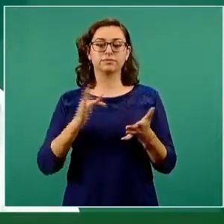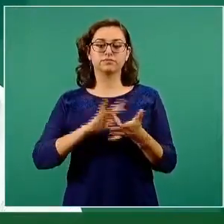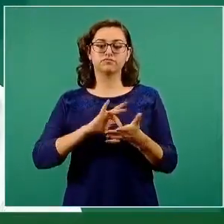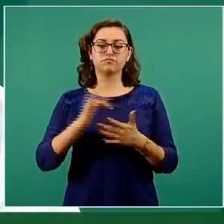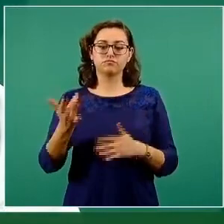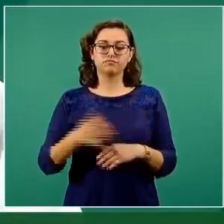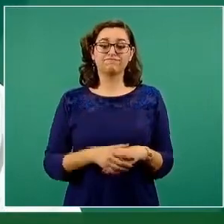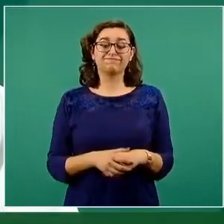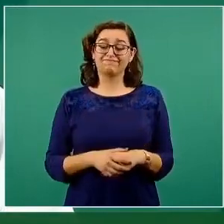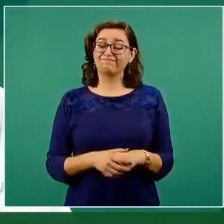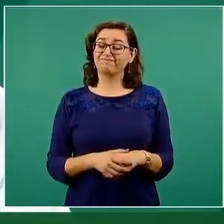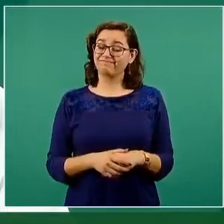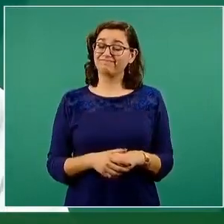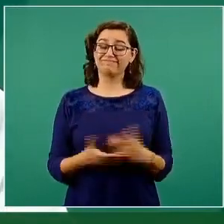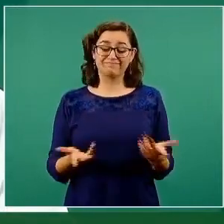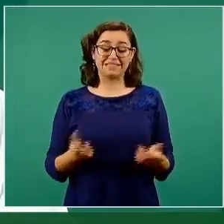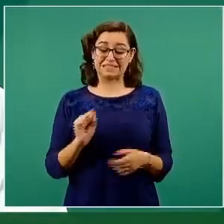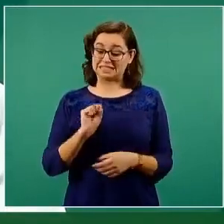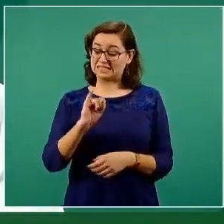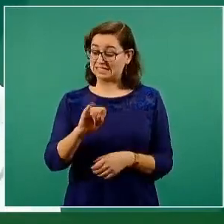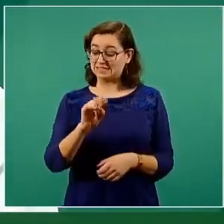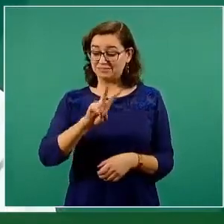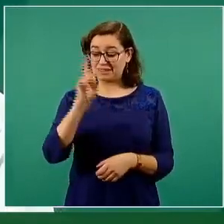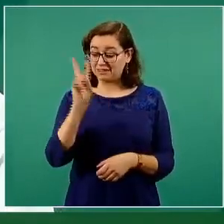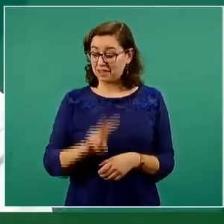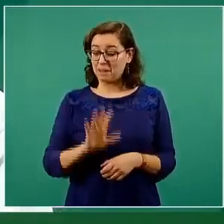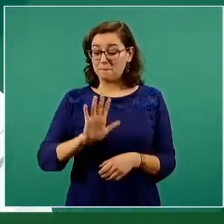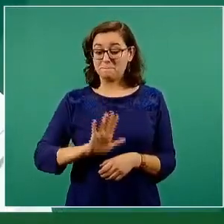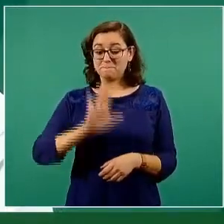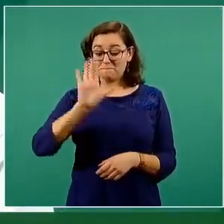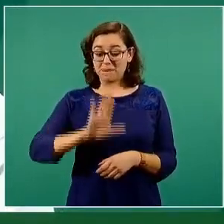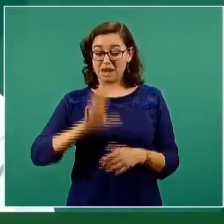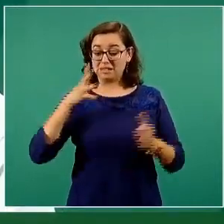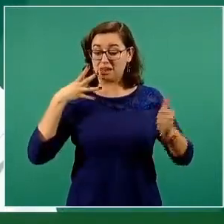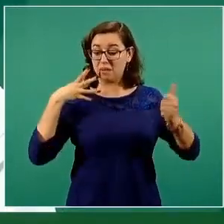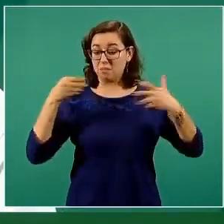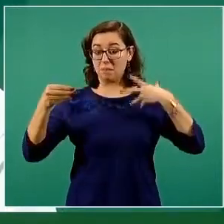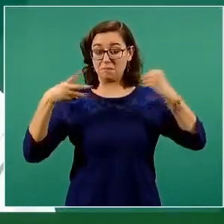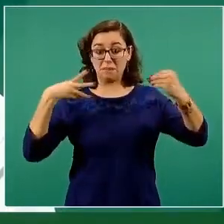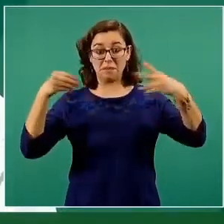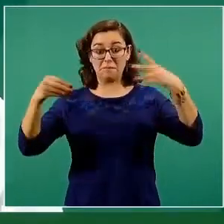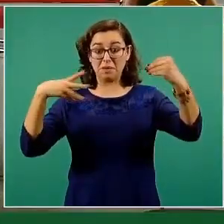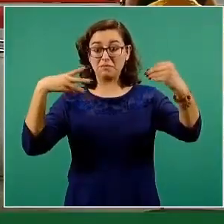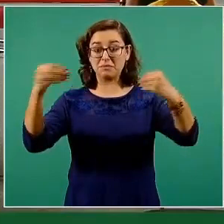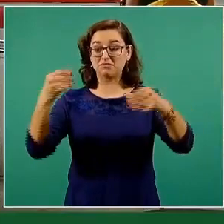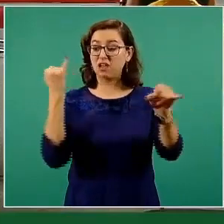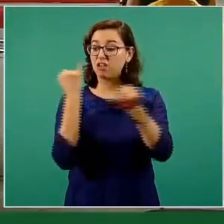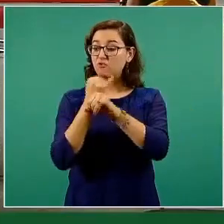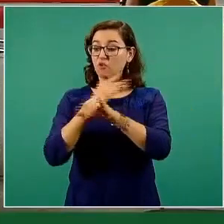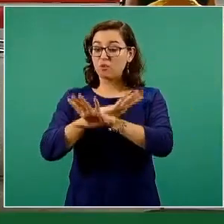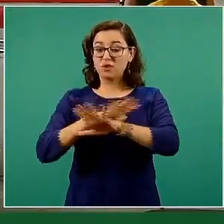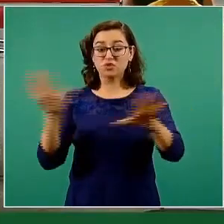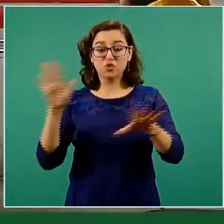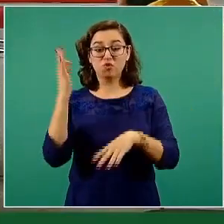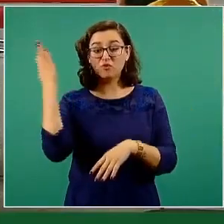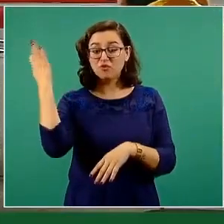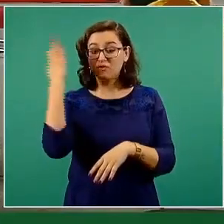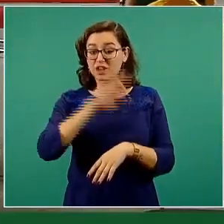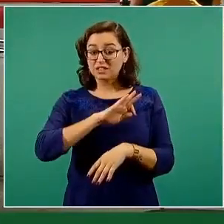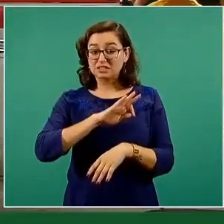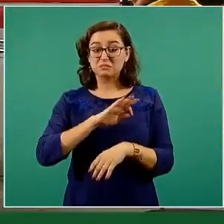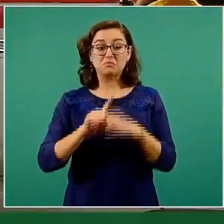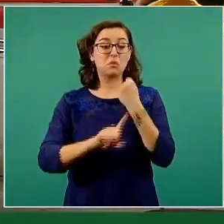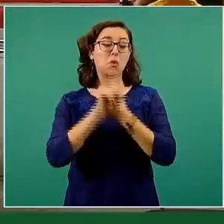la infodemia, esta epidemia de desinformación, es un problema importante para la humanidad, no solamente para